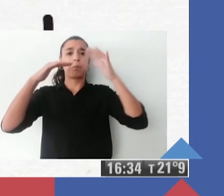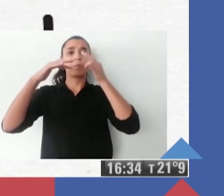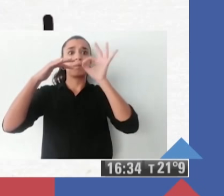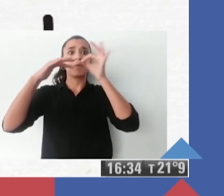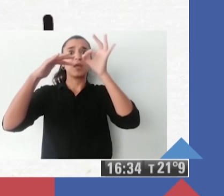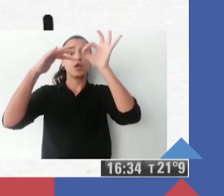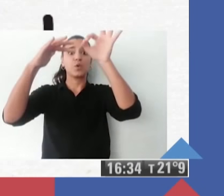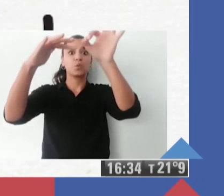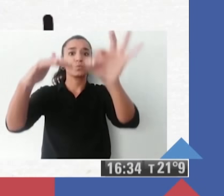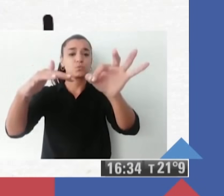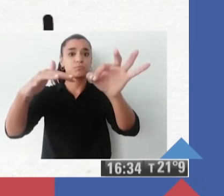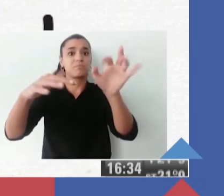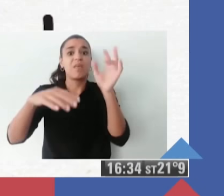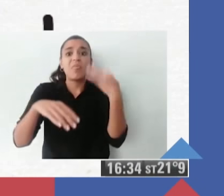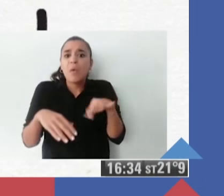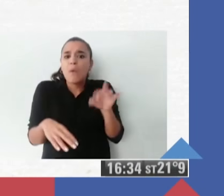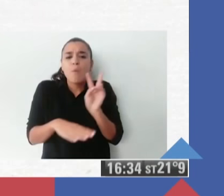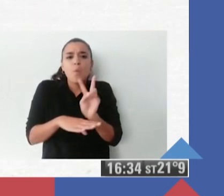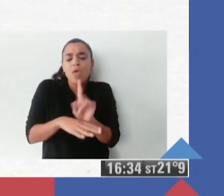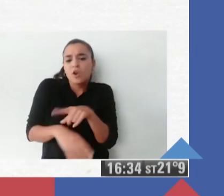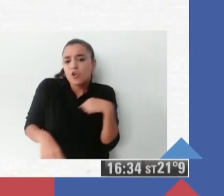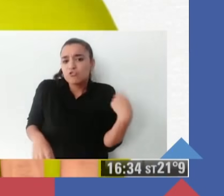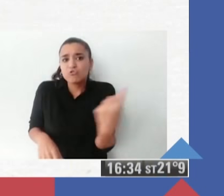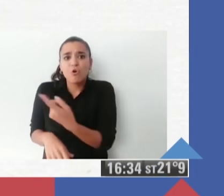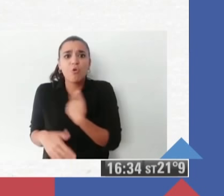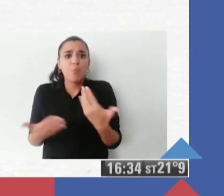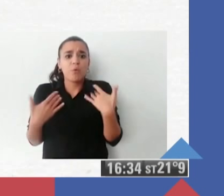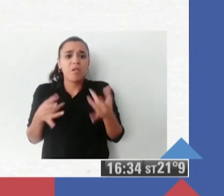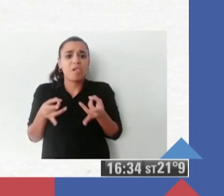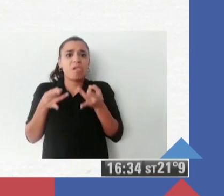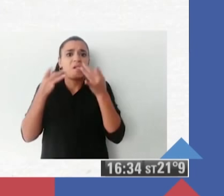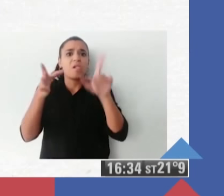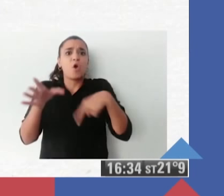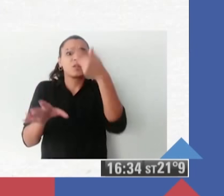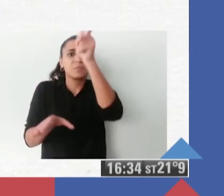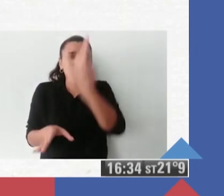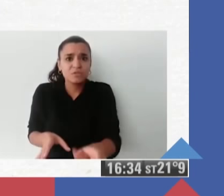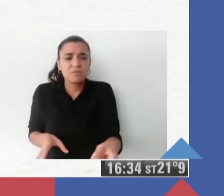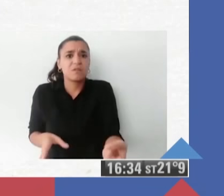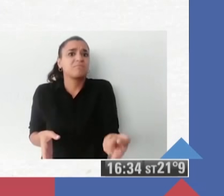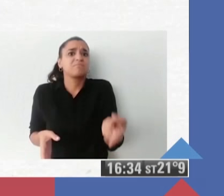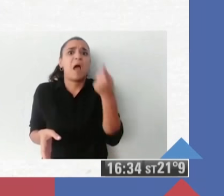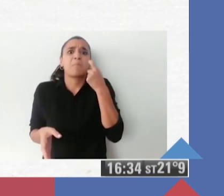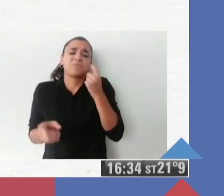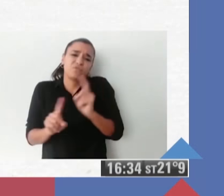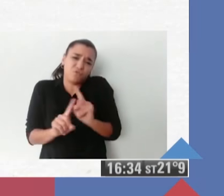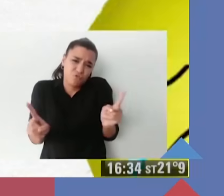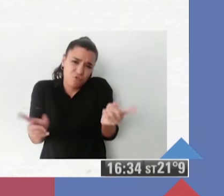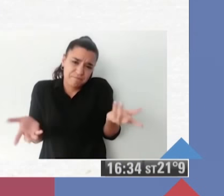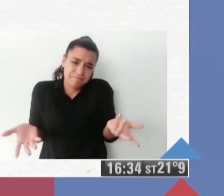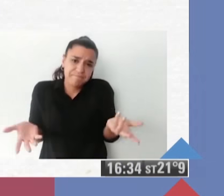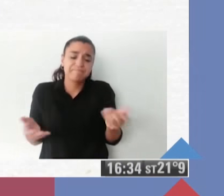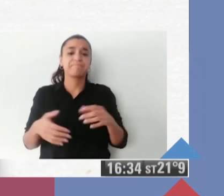hablar. Así que si no nos cuidamos, podemos transmitirle a otros sin querer. En estos